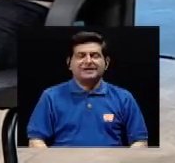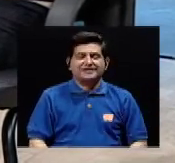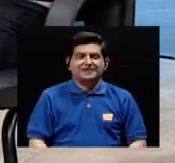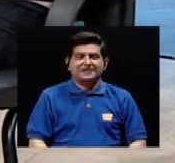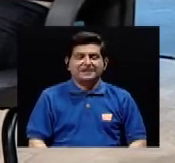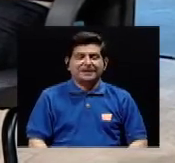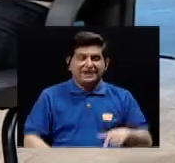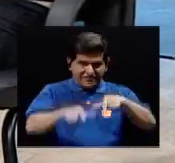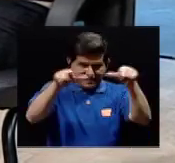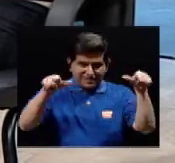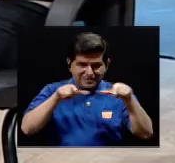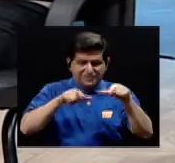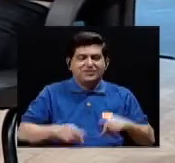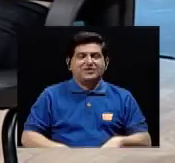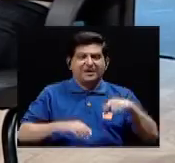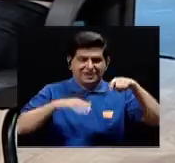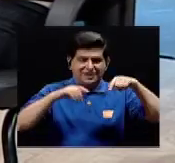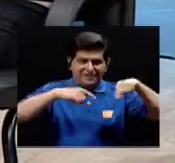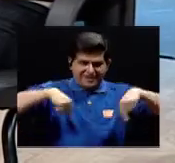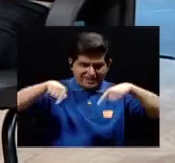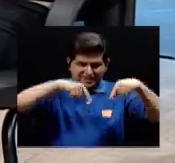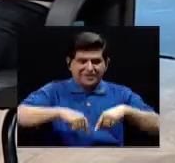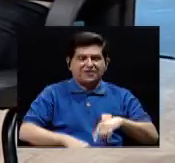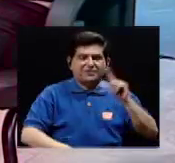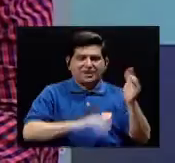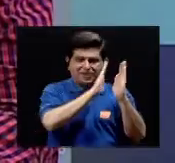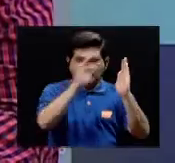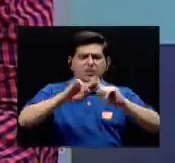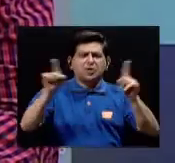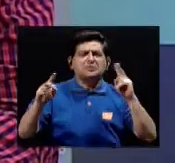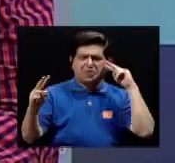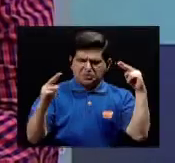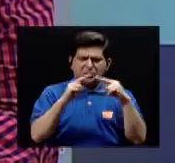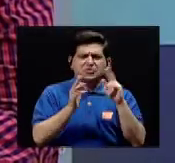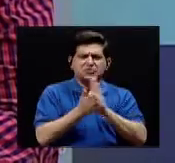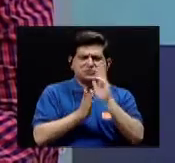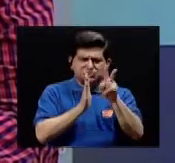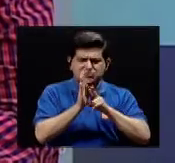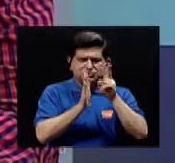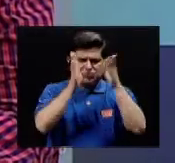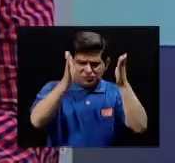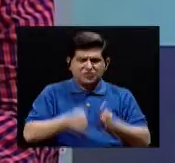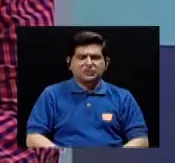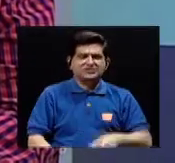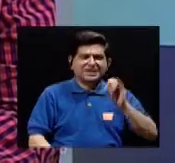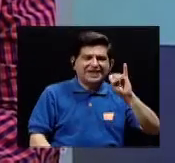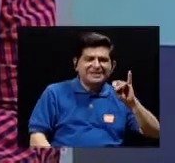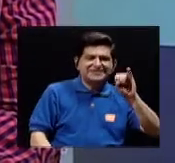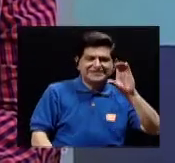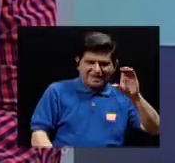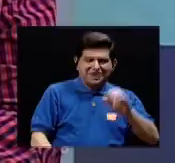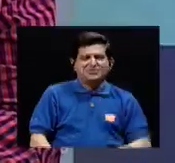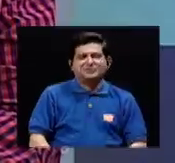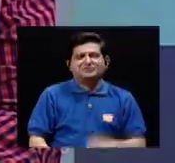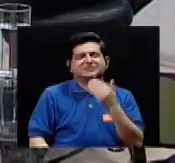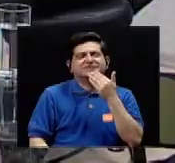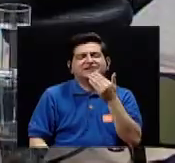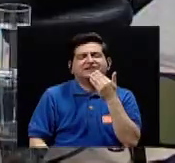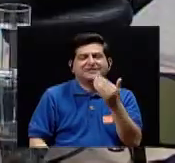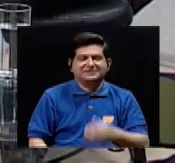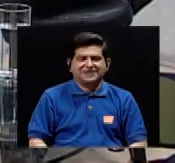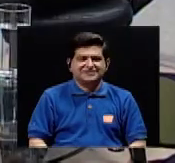en el set de Lunes de Cinemateca, pero sí son ampliamente conocidos en el grupo de documentalistas de Costa Rica. Isis Campos, bienvenida.